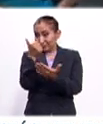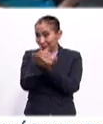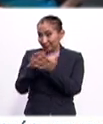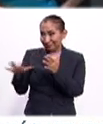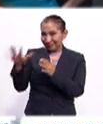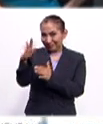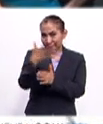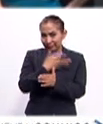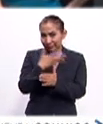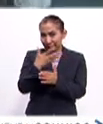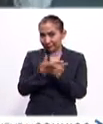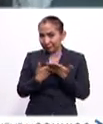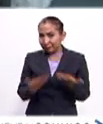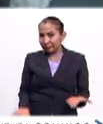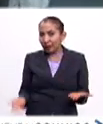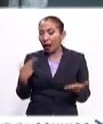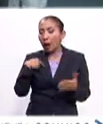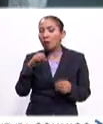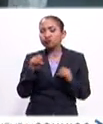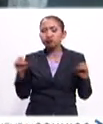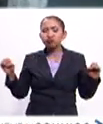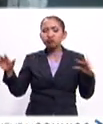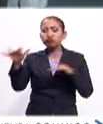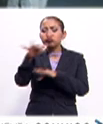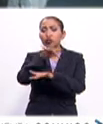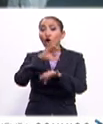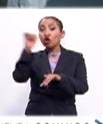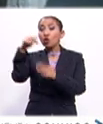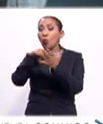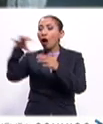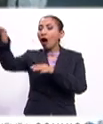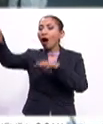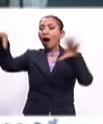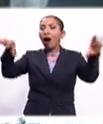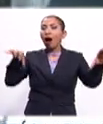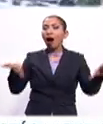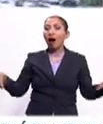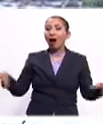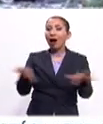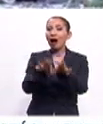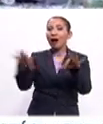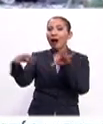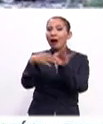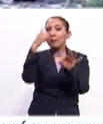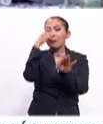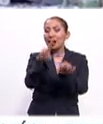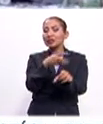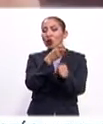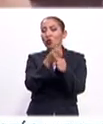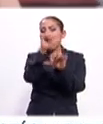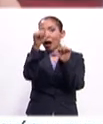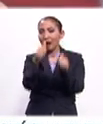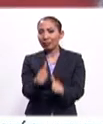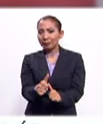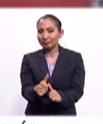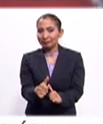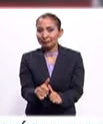ciudad contenga ahora la proliferación de otros espacios que se adhieren para secundar el